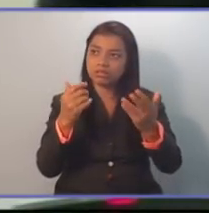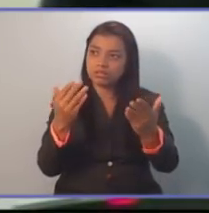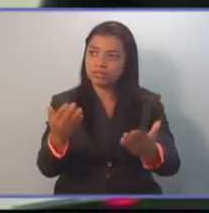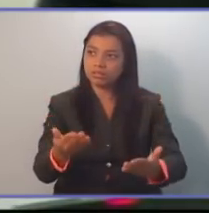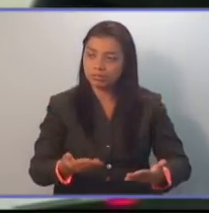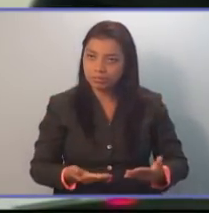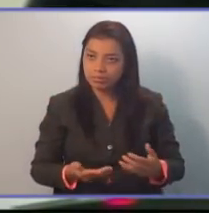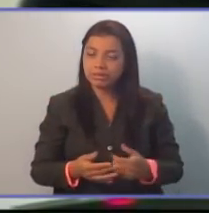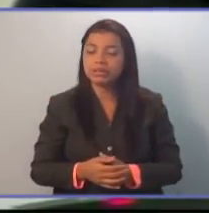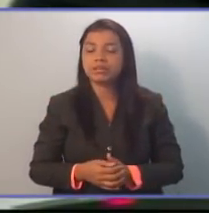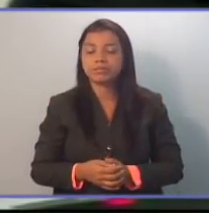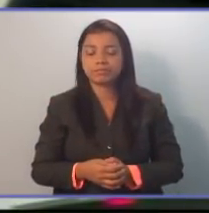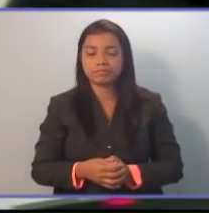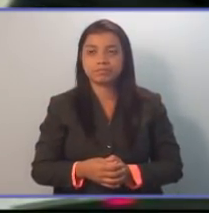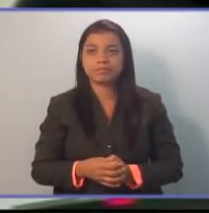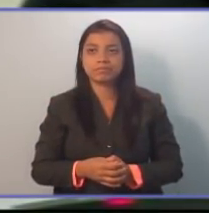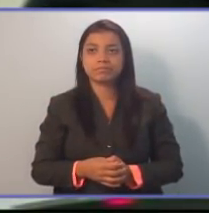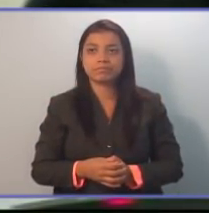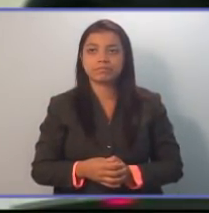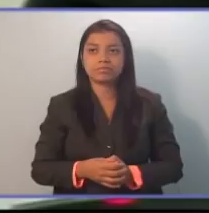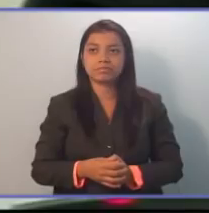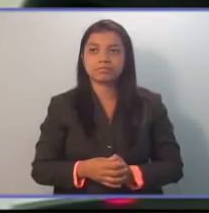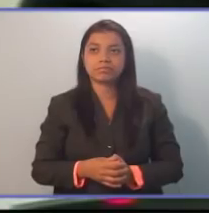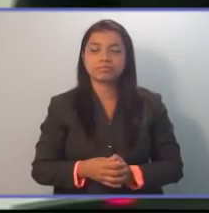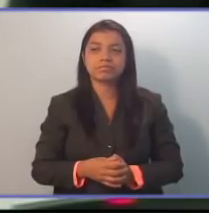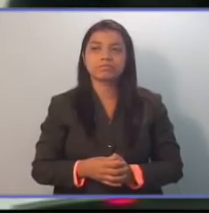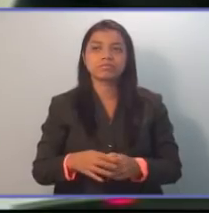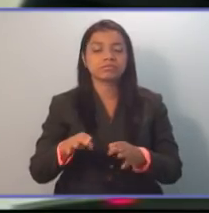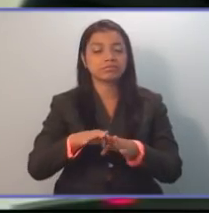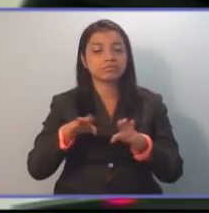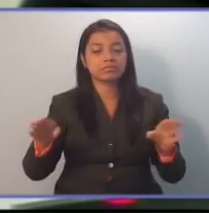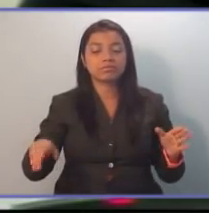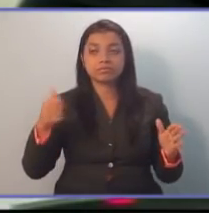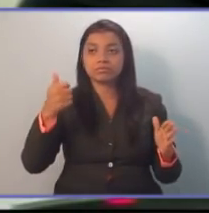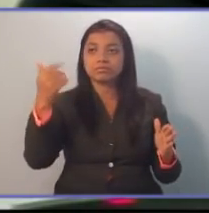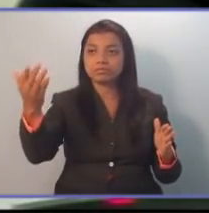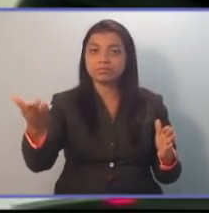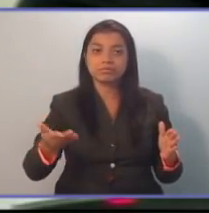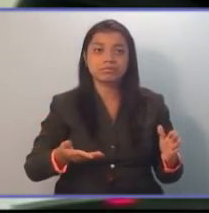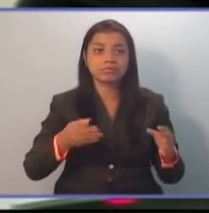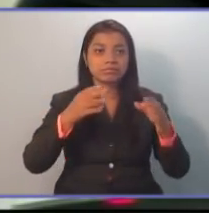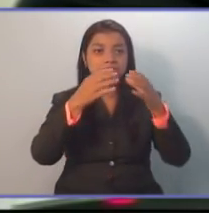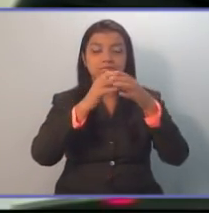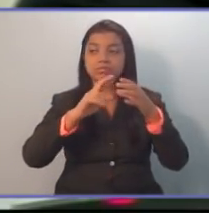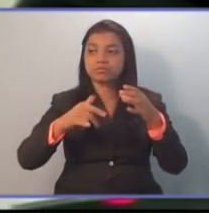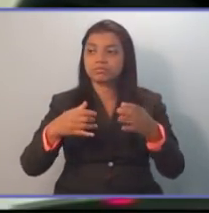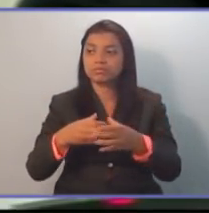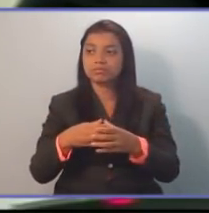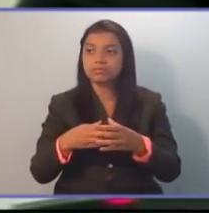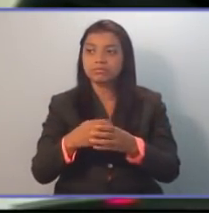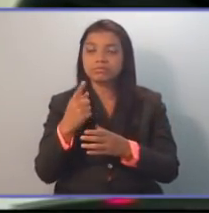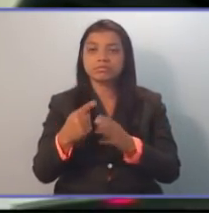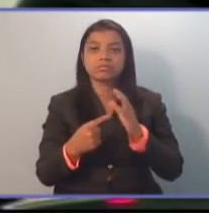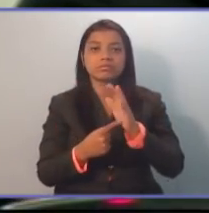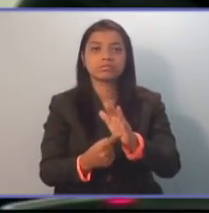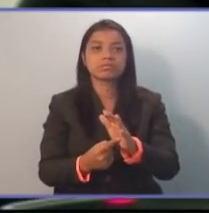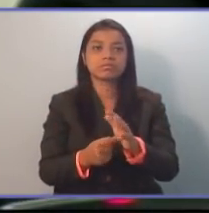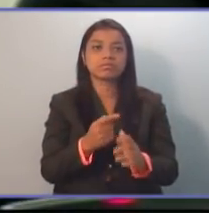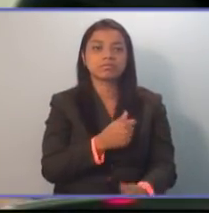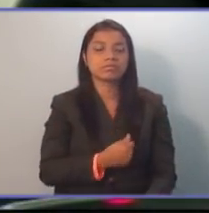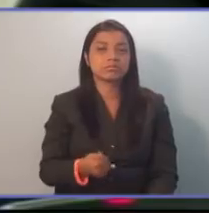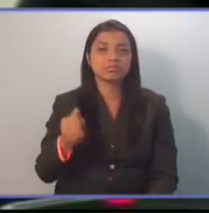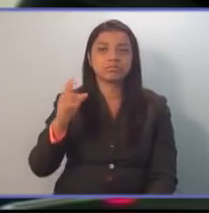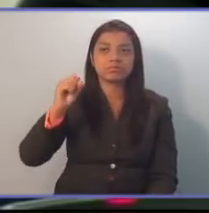Sonia Elizabeth Cortés de Madrid, bienvenida a la subcomisión para el estudio de las candidaturas al cargo de magistrados de la Corte